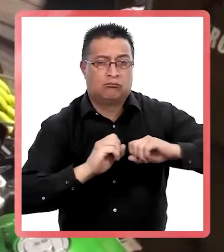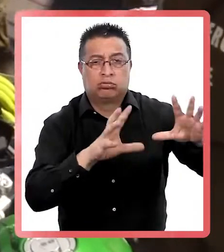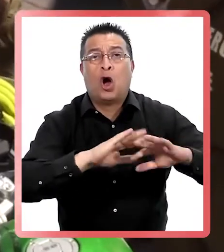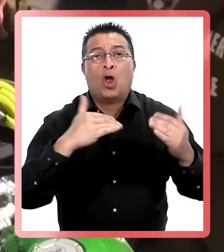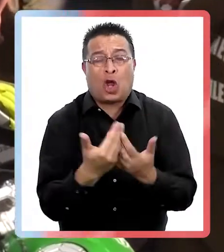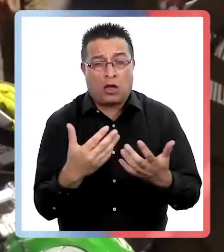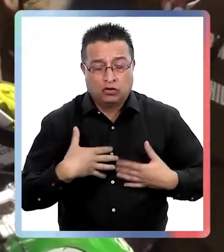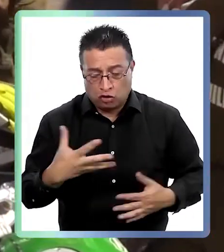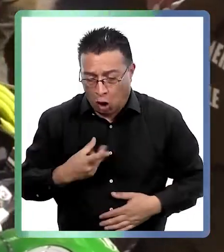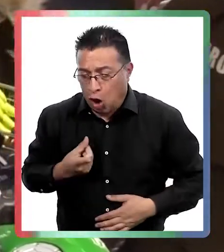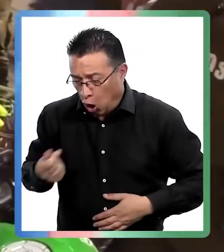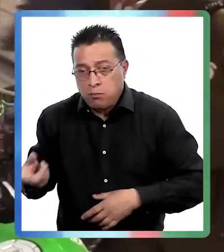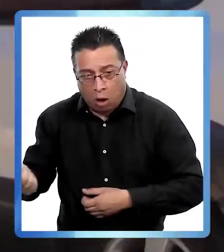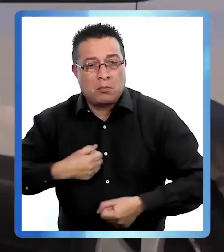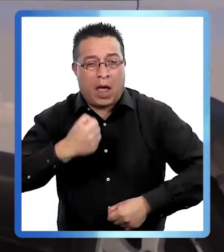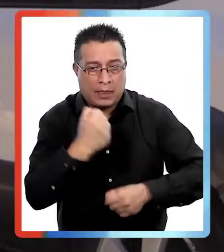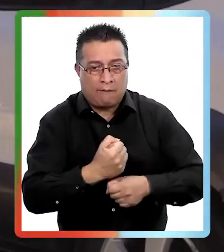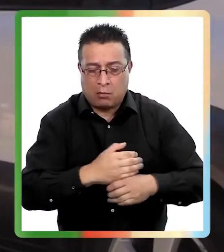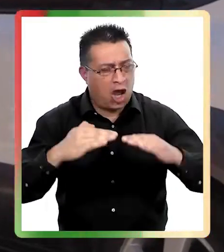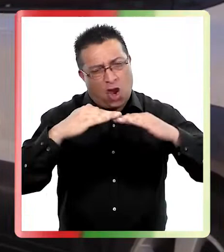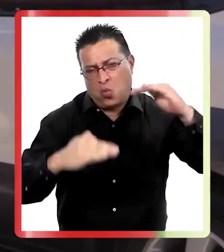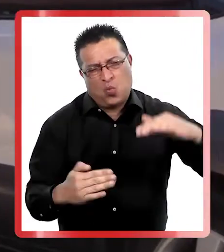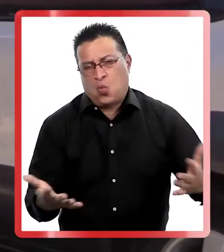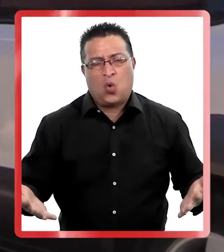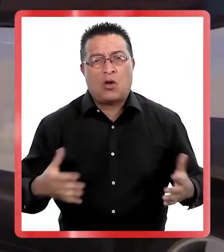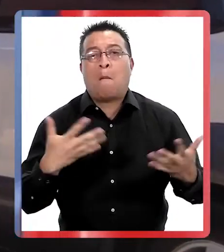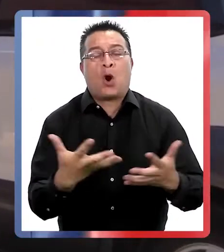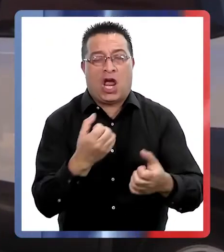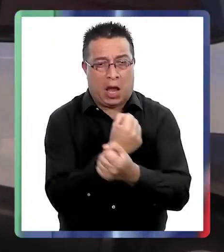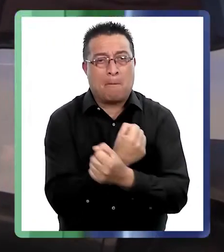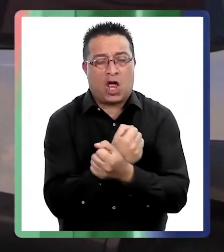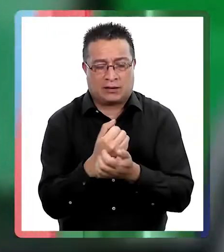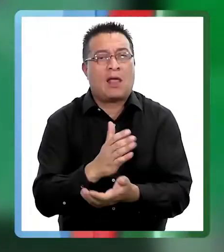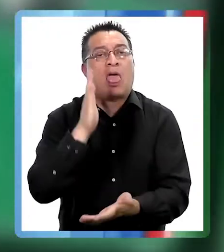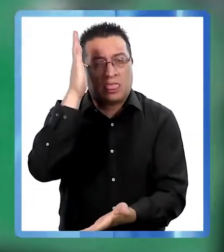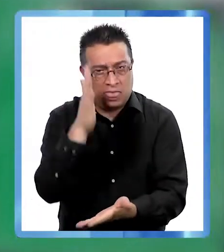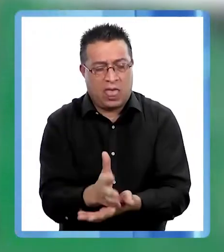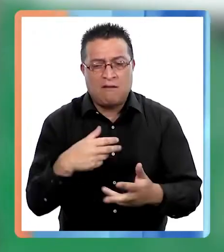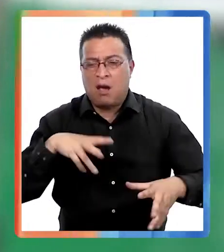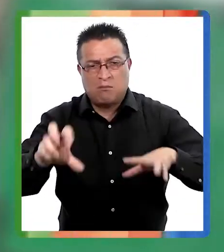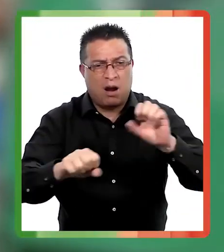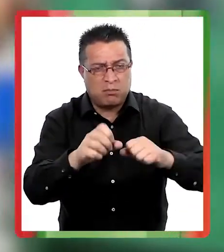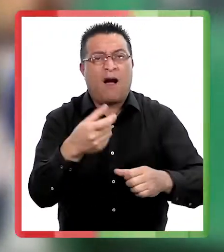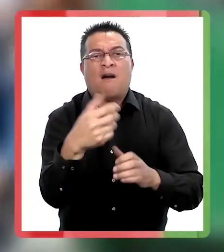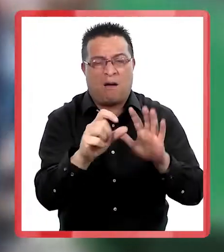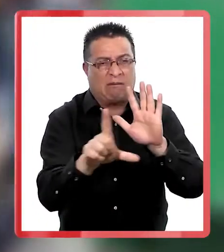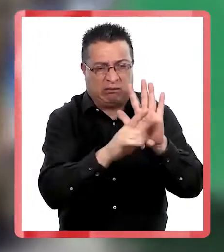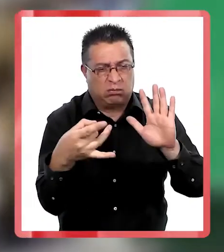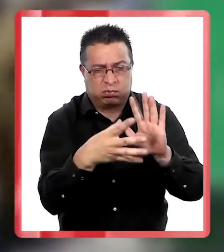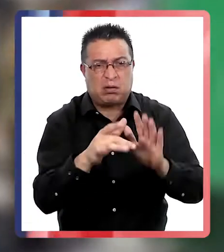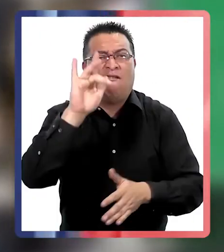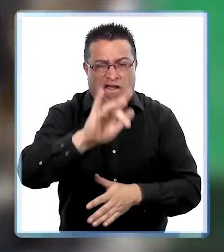los policías tienen que estar atrapando delincuentes, violadores, no gente que trabaja honradamente. Yo tengo que mantener a mis 3